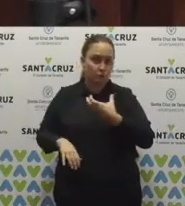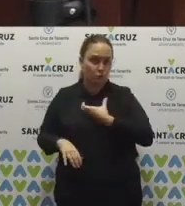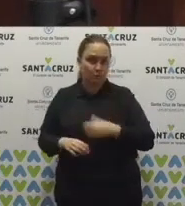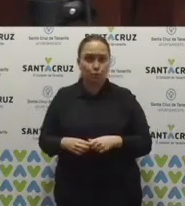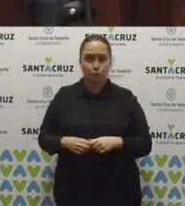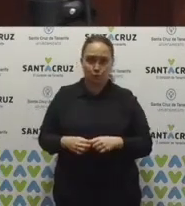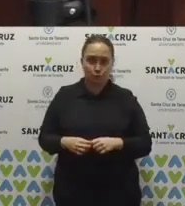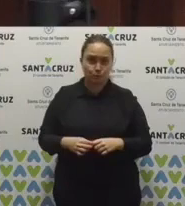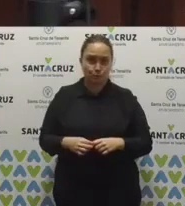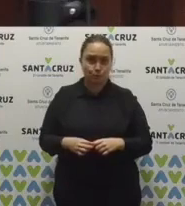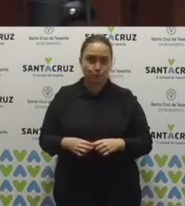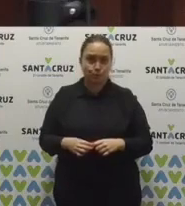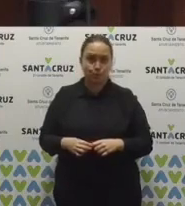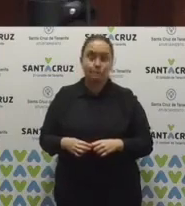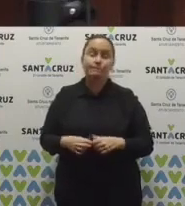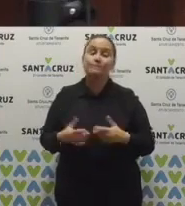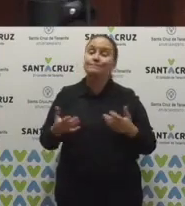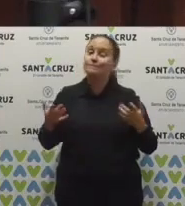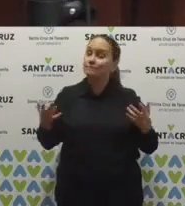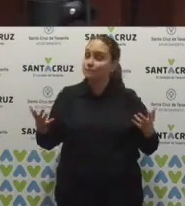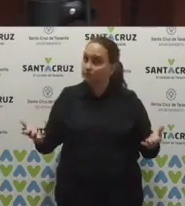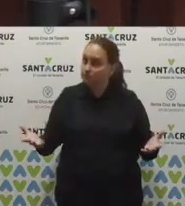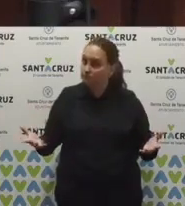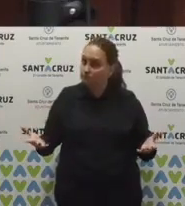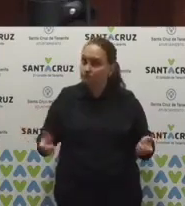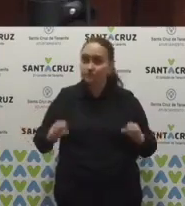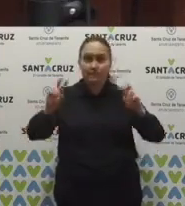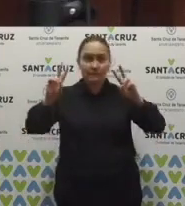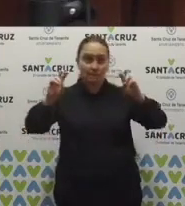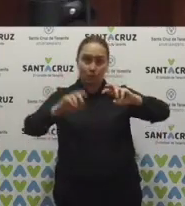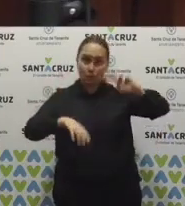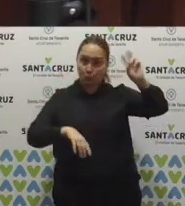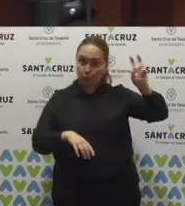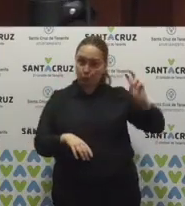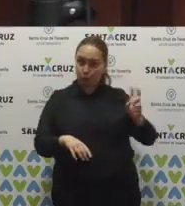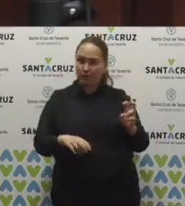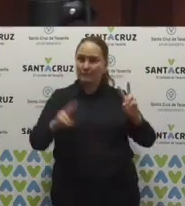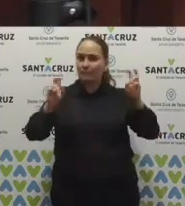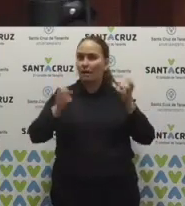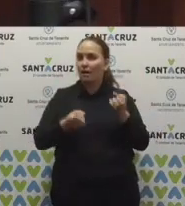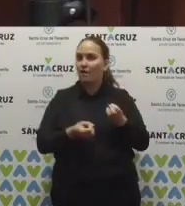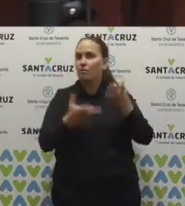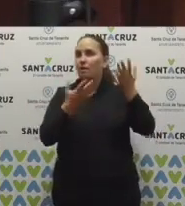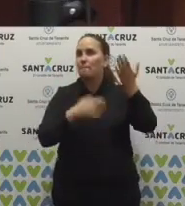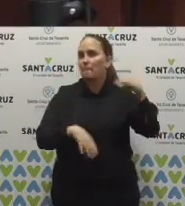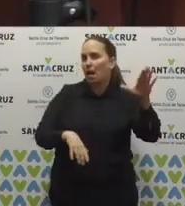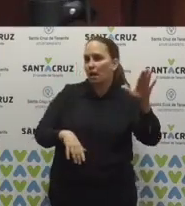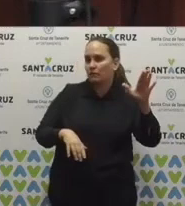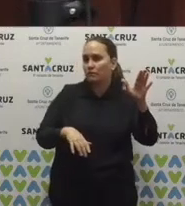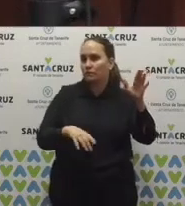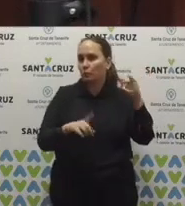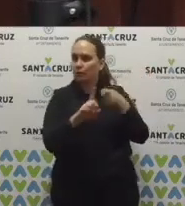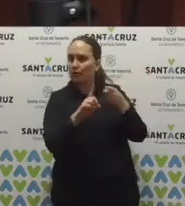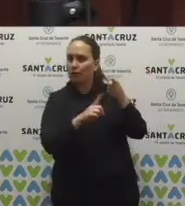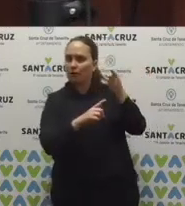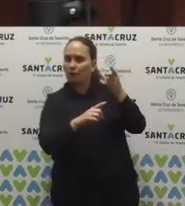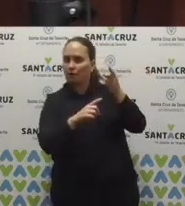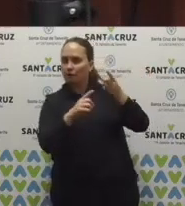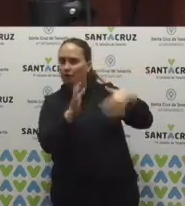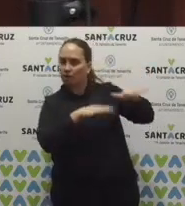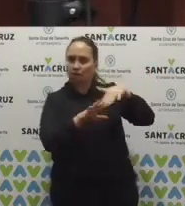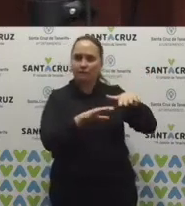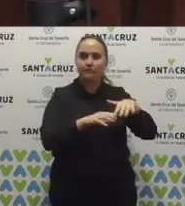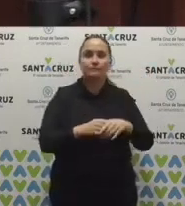y que más cuestiones me encontraba yo en cuanto a desinformación pues desinformación por ejemplo en el último